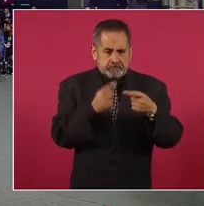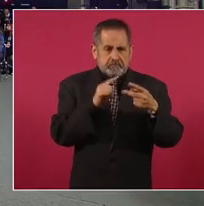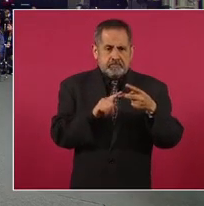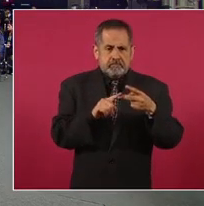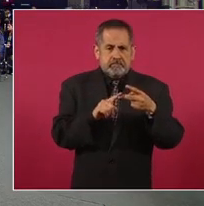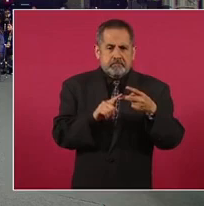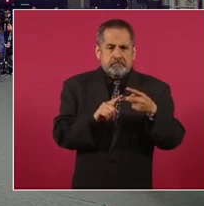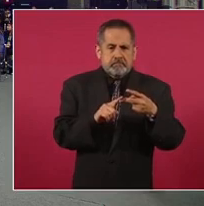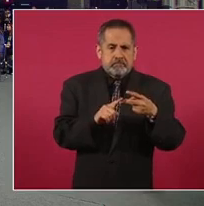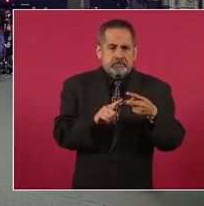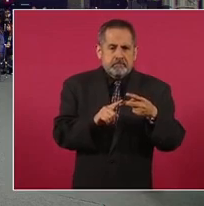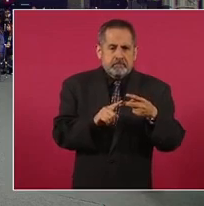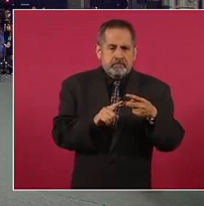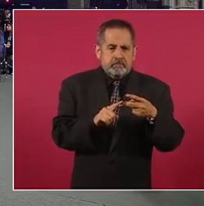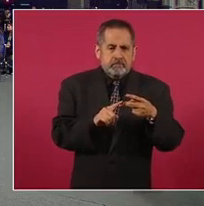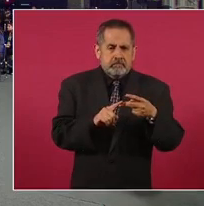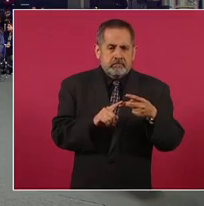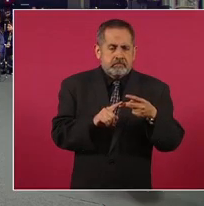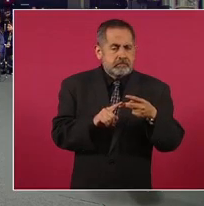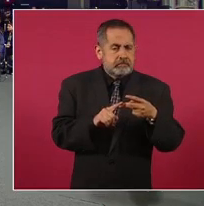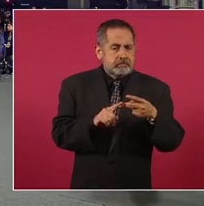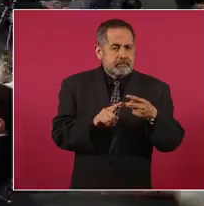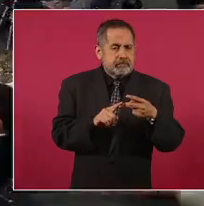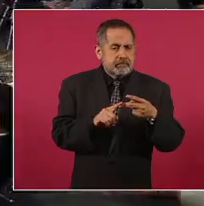el orden.